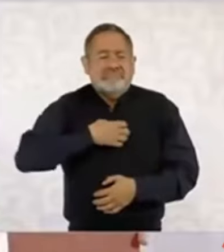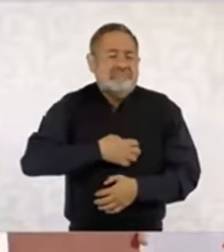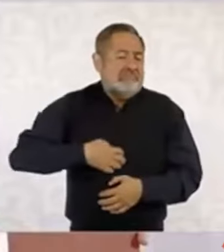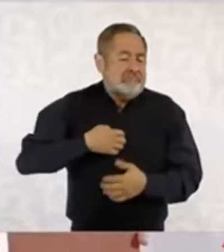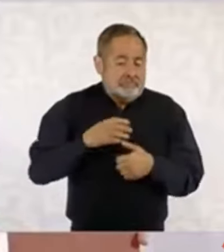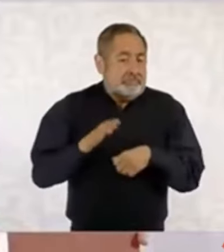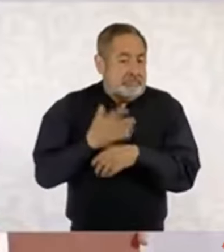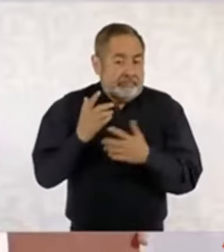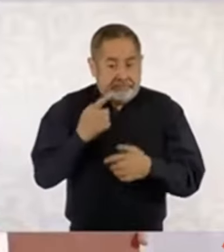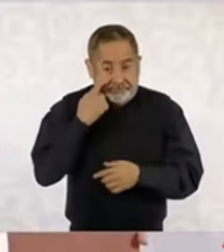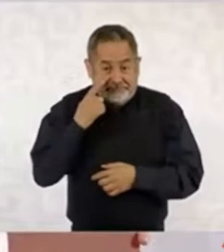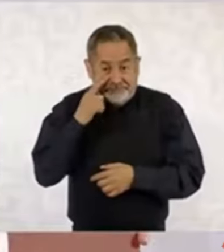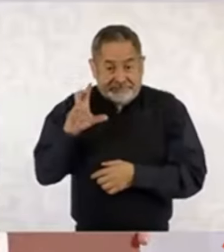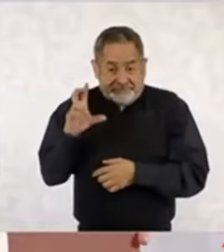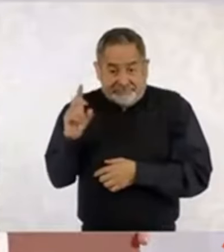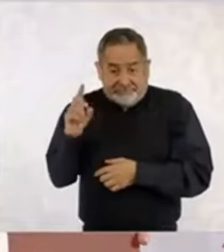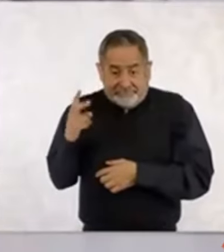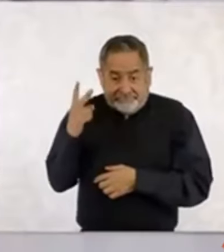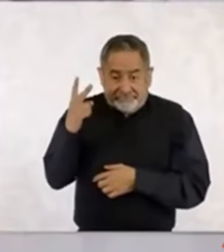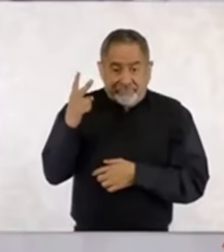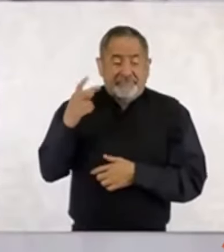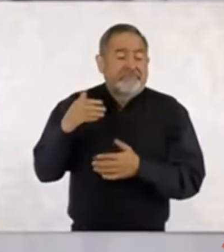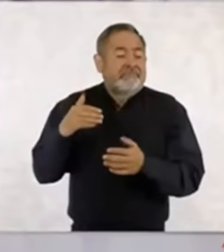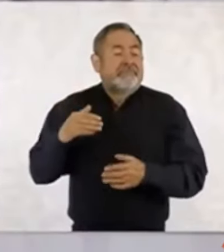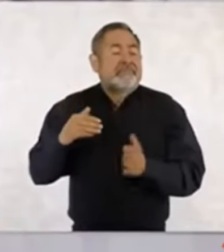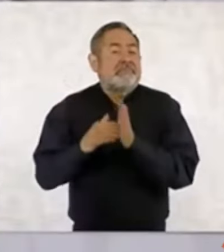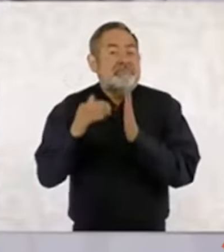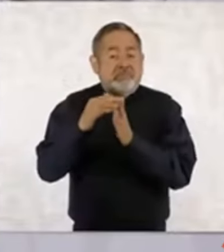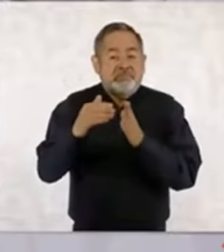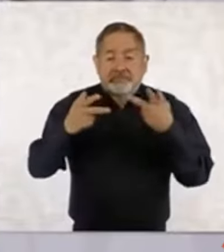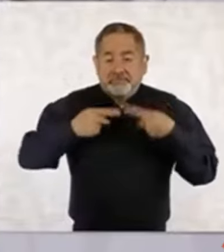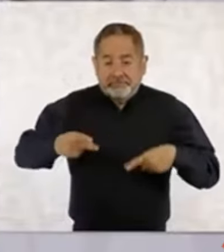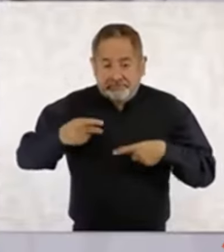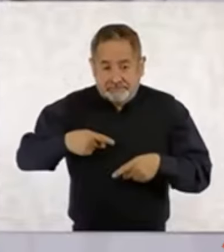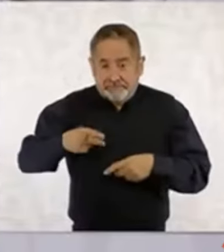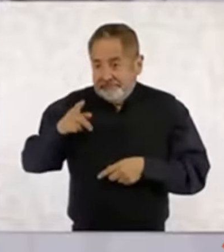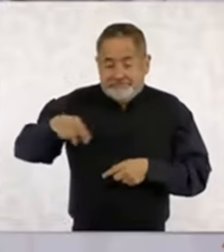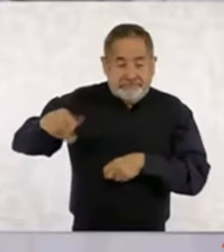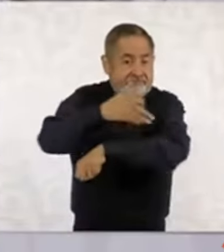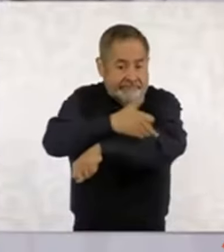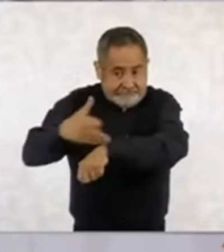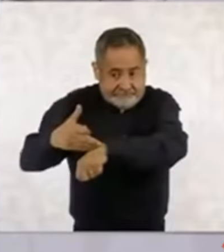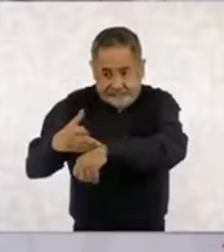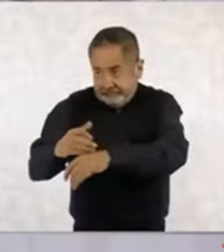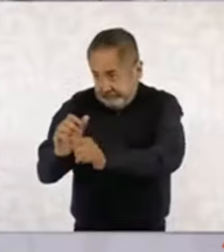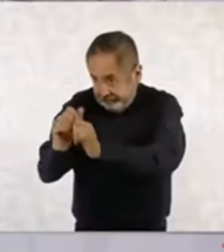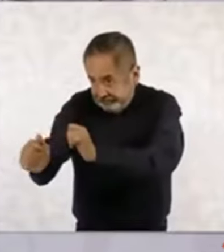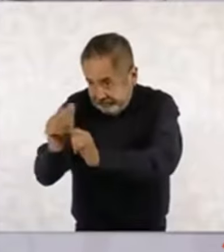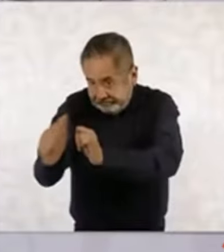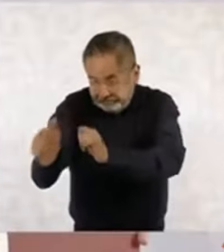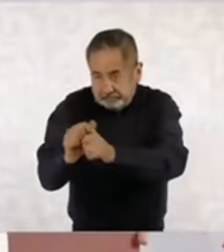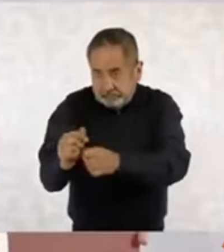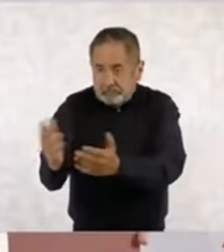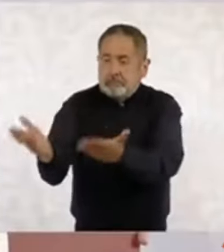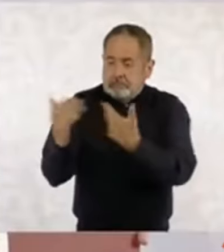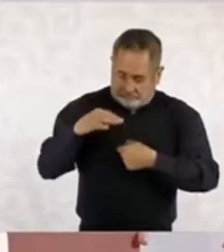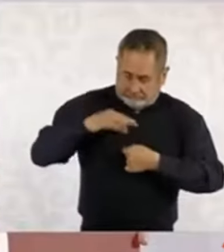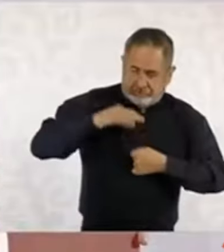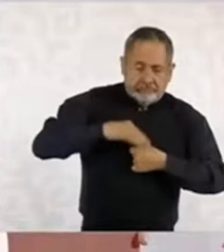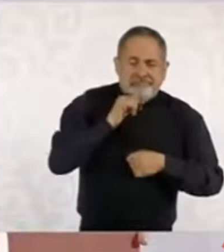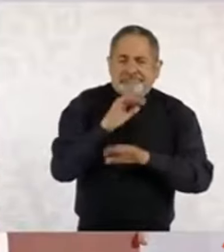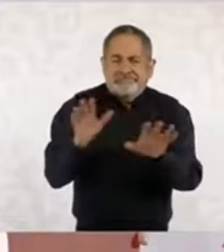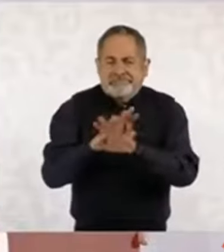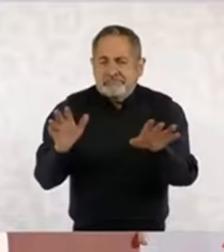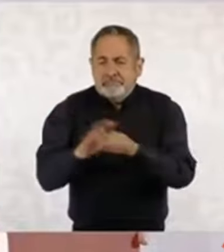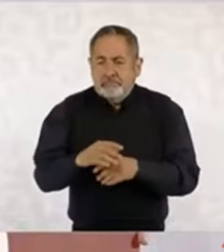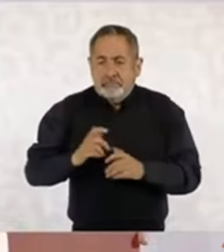Porque 32 millones de familias reciben de manera directa, sin intermediarios, sin pedirles que voten por nadie, sino sencillamente